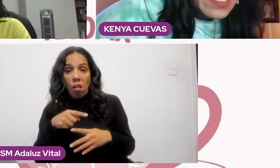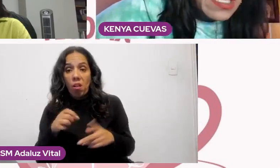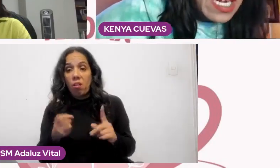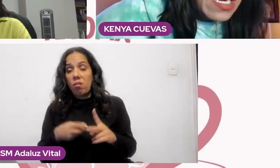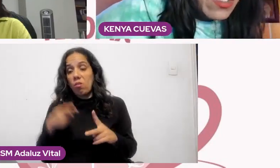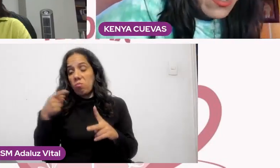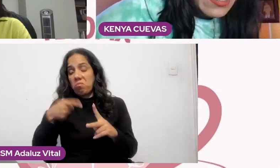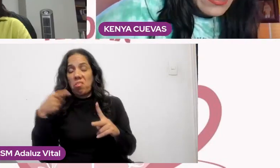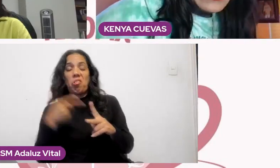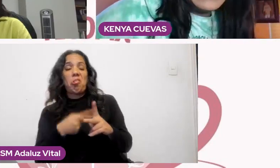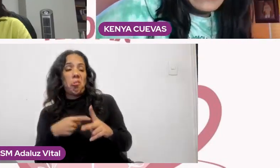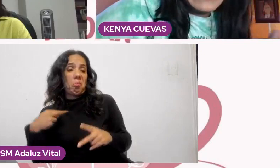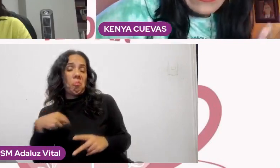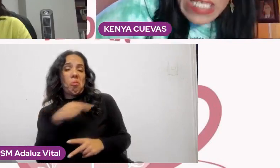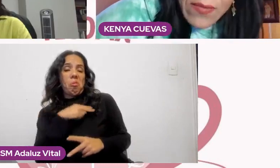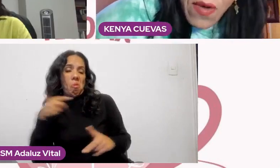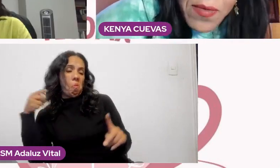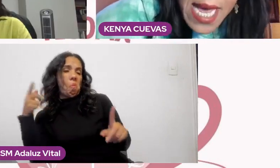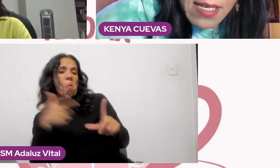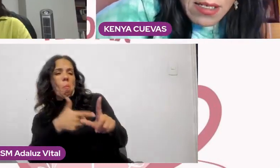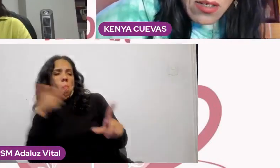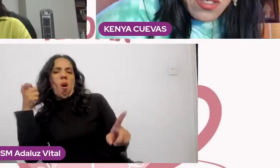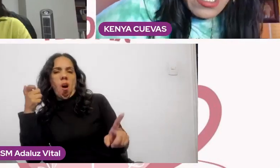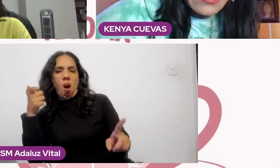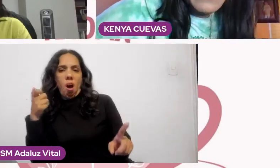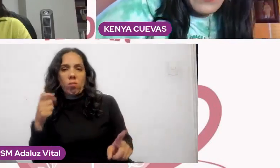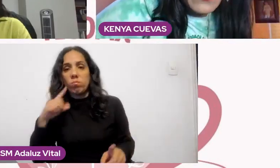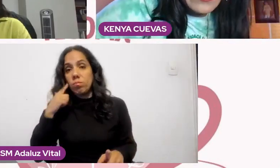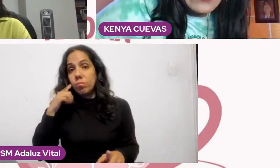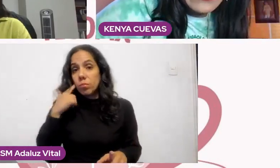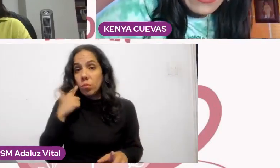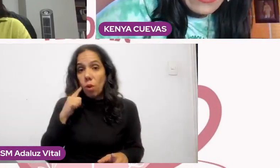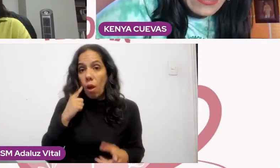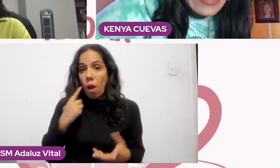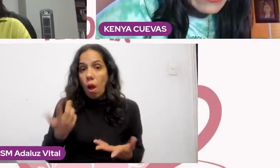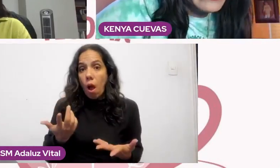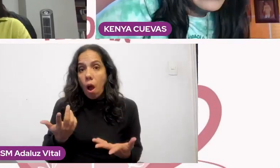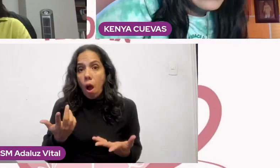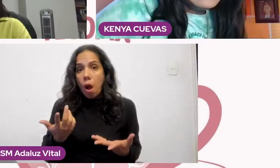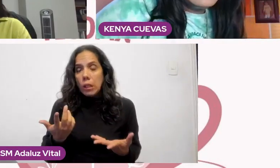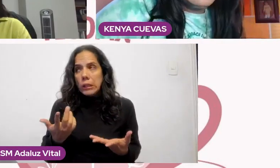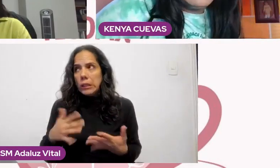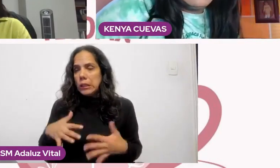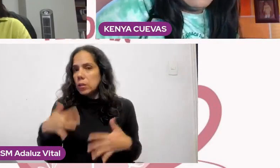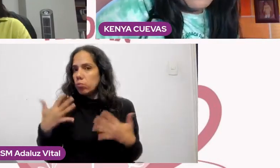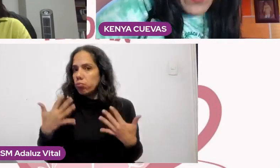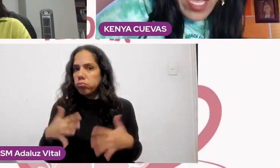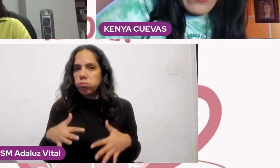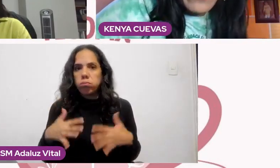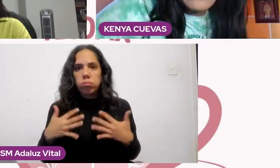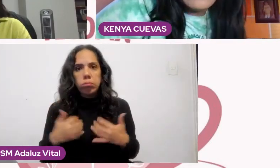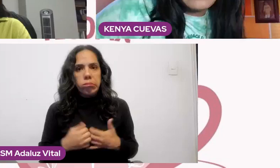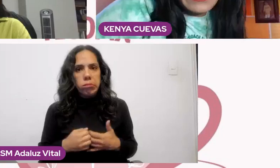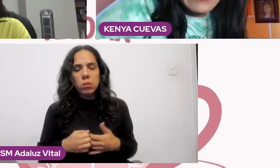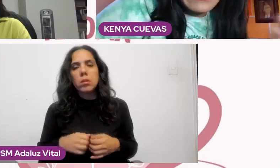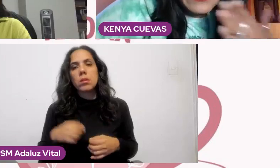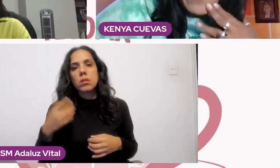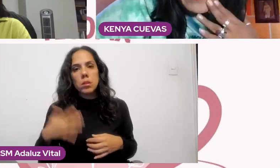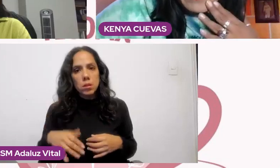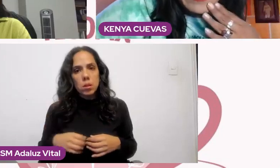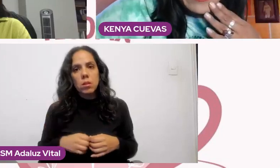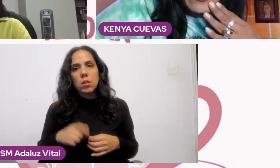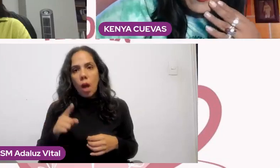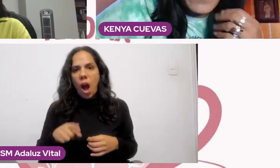ese comentario genera la transfobia, ¿no? Que se vio en este asesinato, y por ello se le